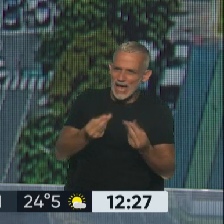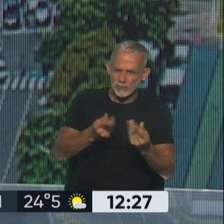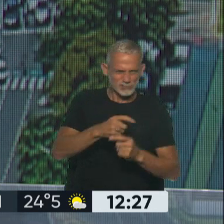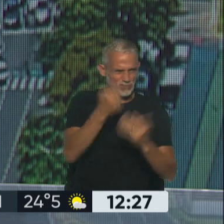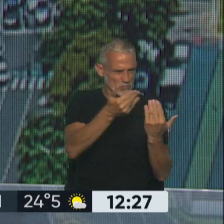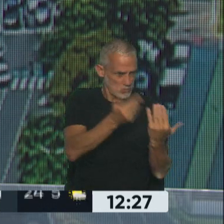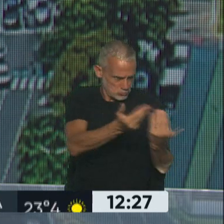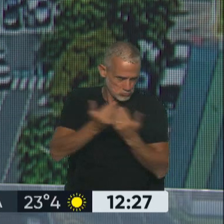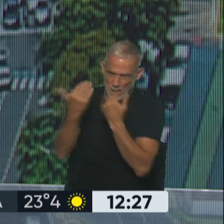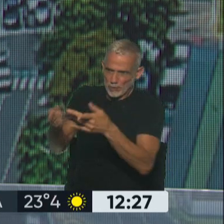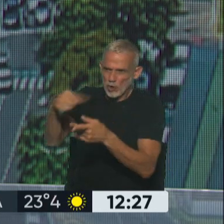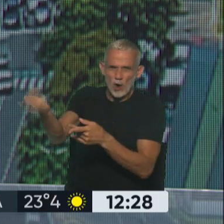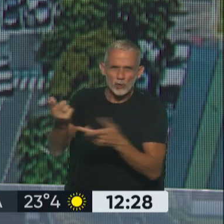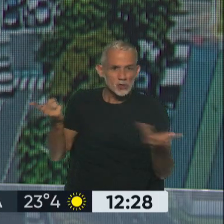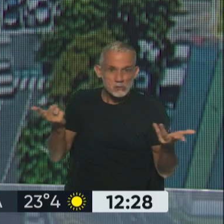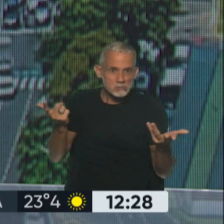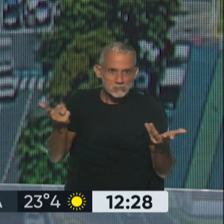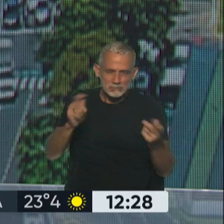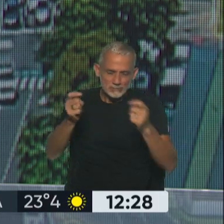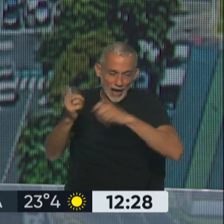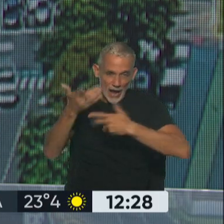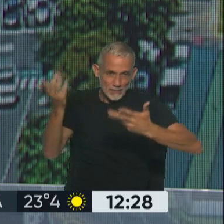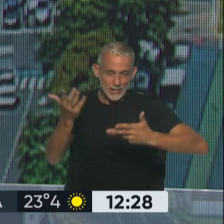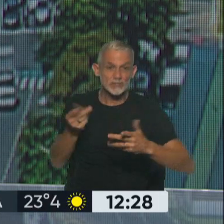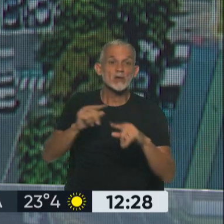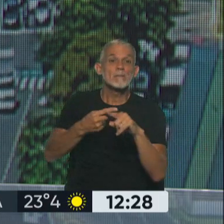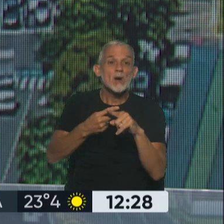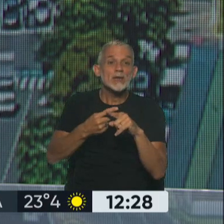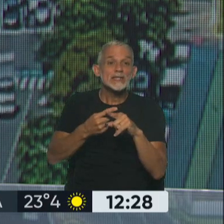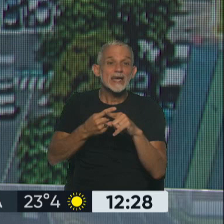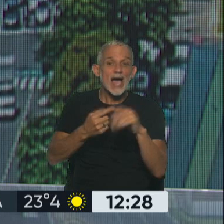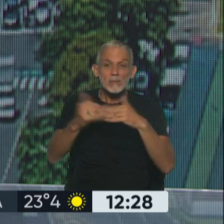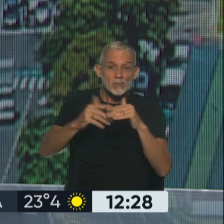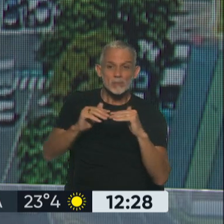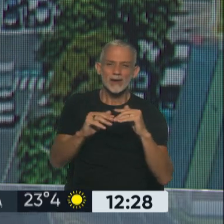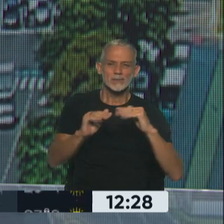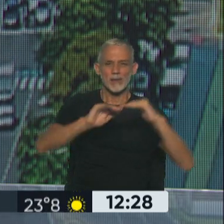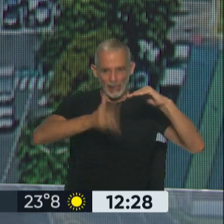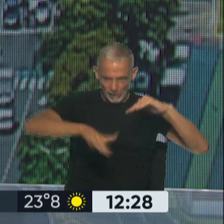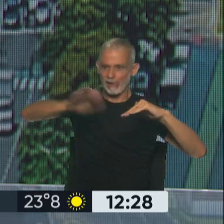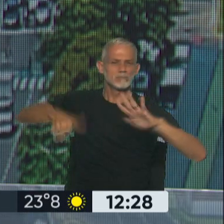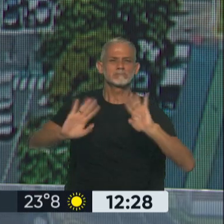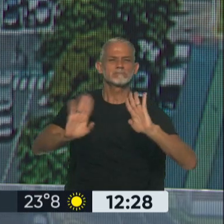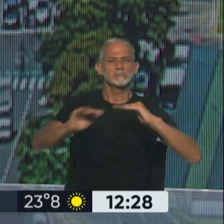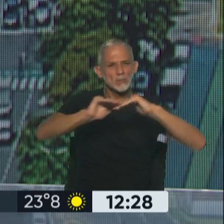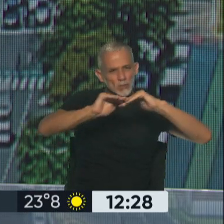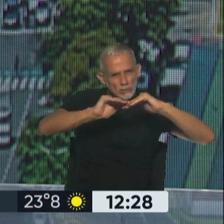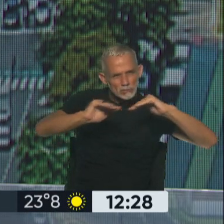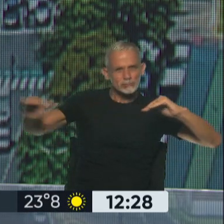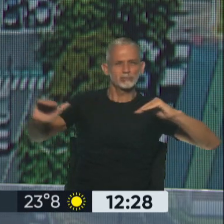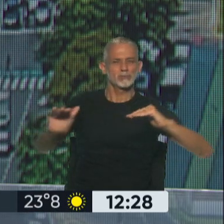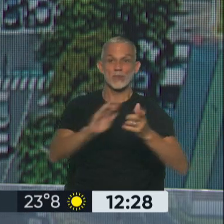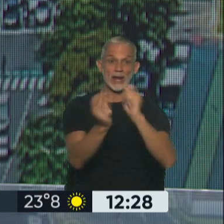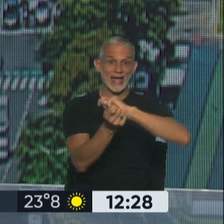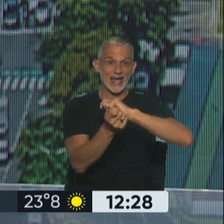cambian, y en ese cambio de apoyos lo ideal que es que la política construya estabilidad. Es decir, que se construya una estabilidad, que los